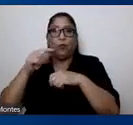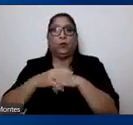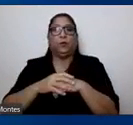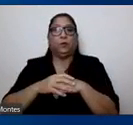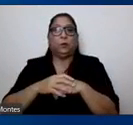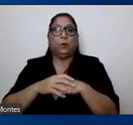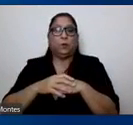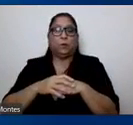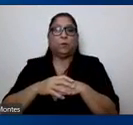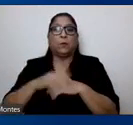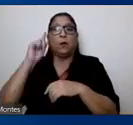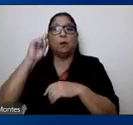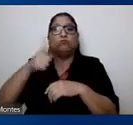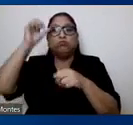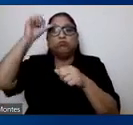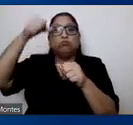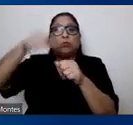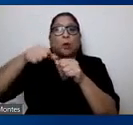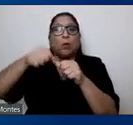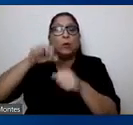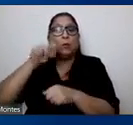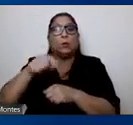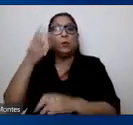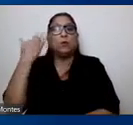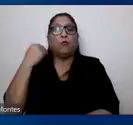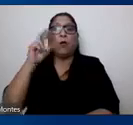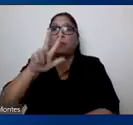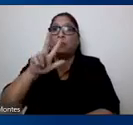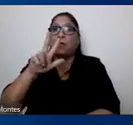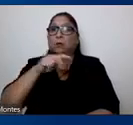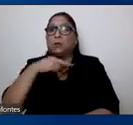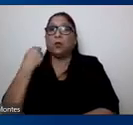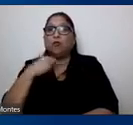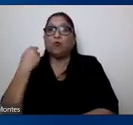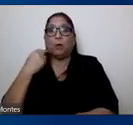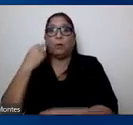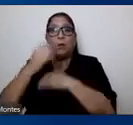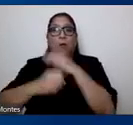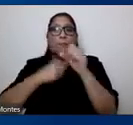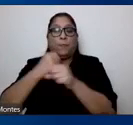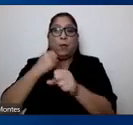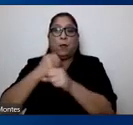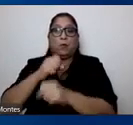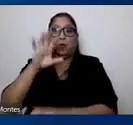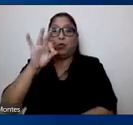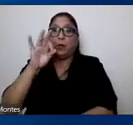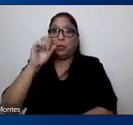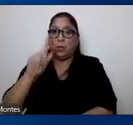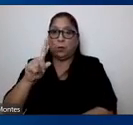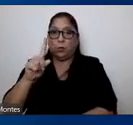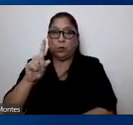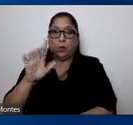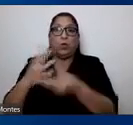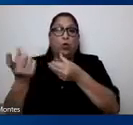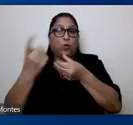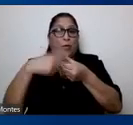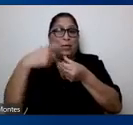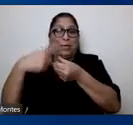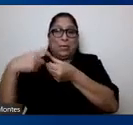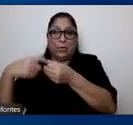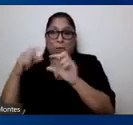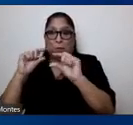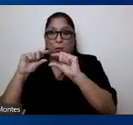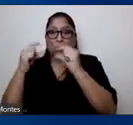desarrollado. Recordemos que esto fue un 3 de noviembre del año 91, donde miembros del